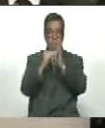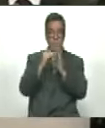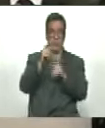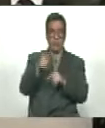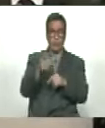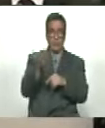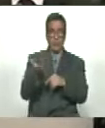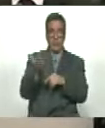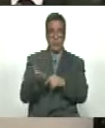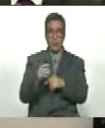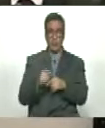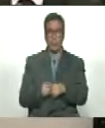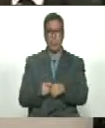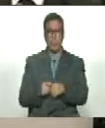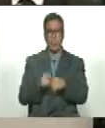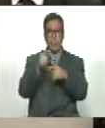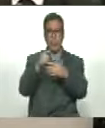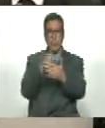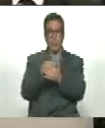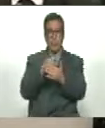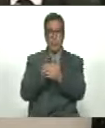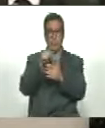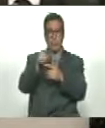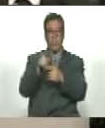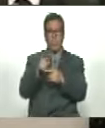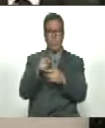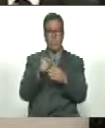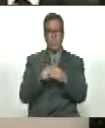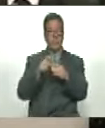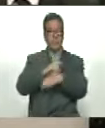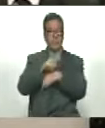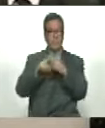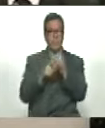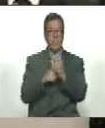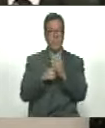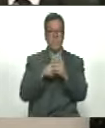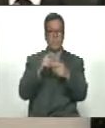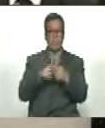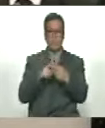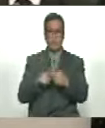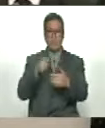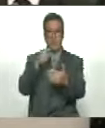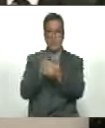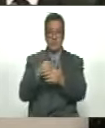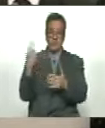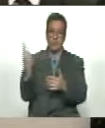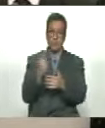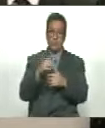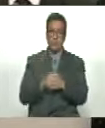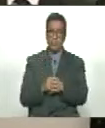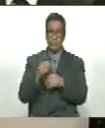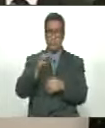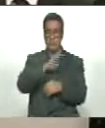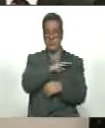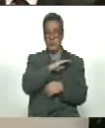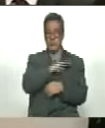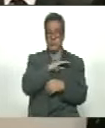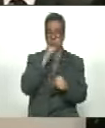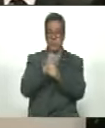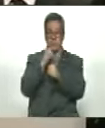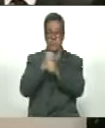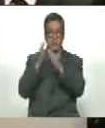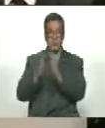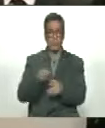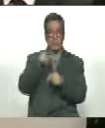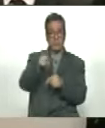importante en materia salarial y en términos generales en materia de ingreso de nuestros trabajadores.